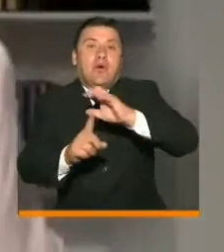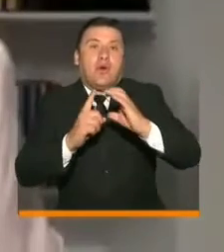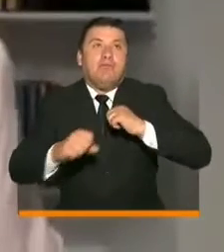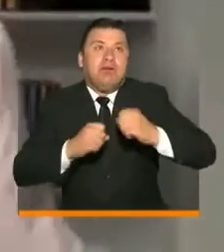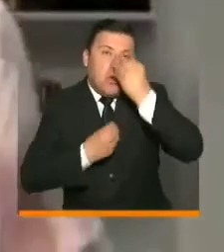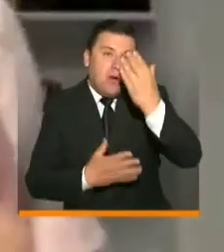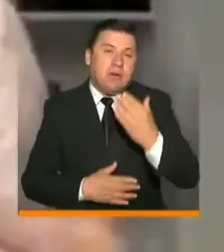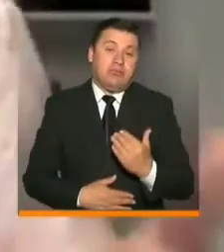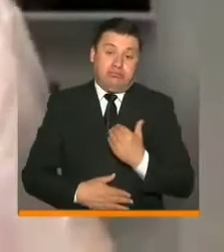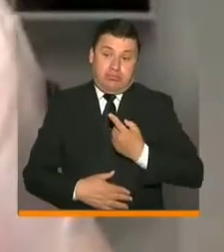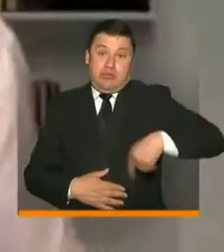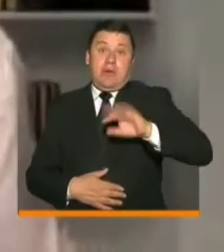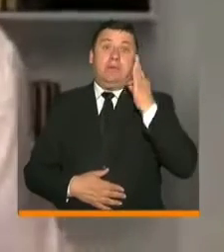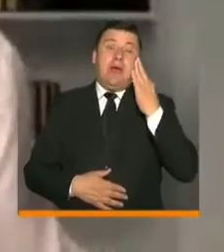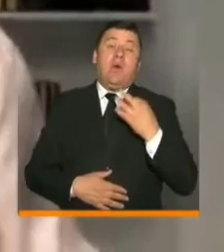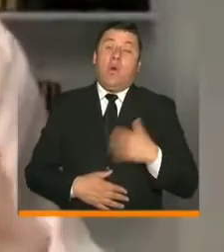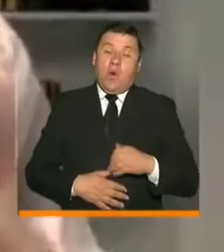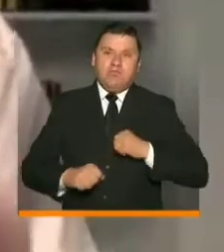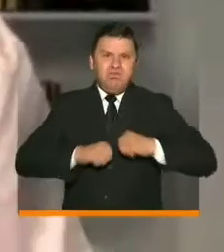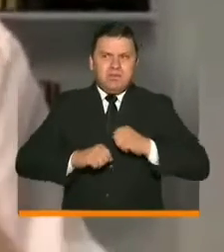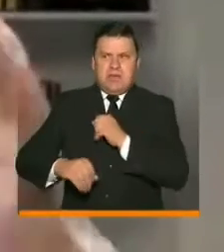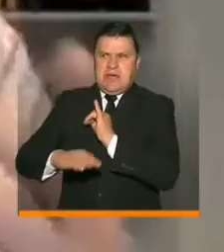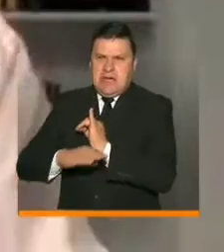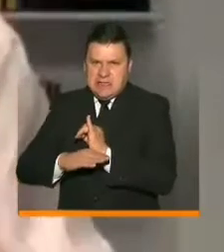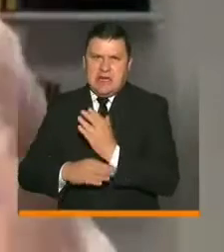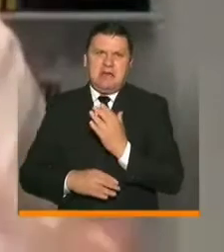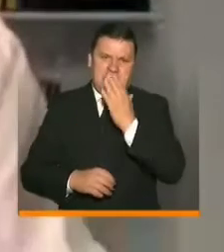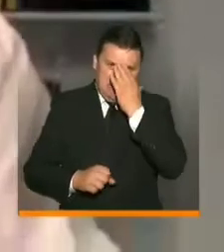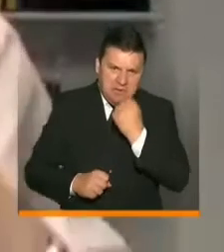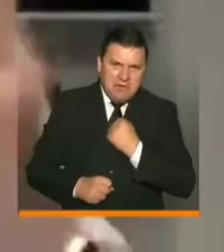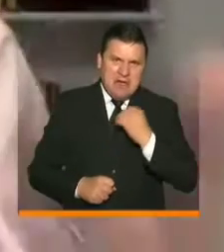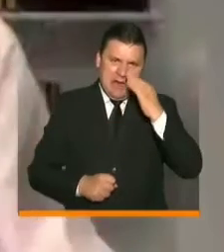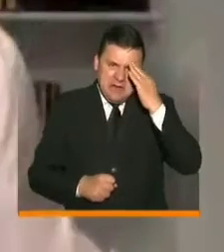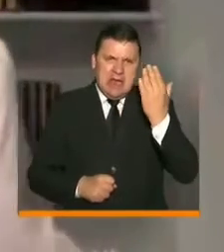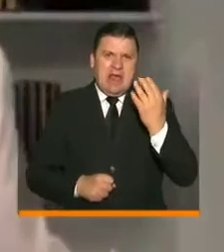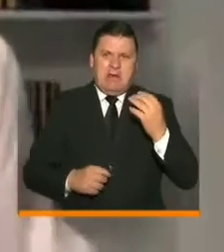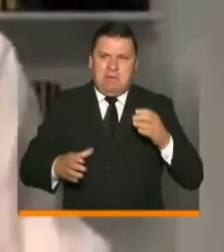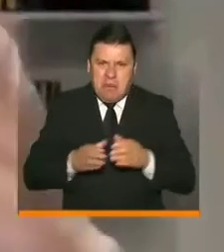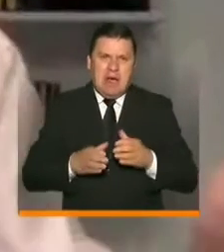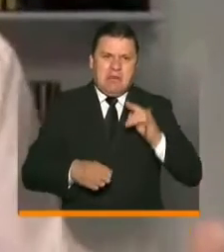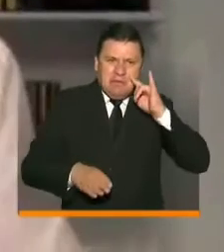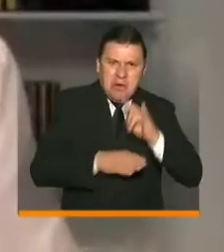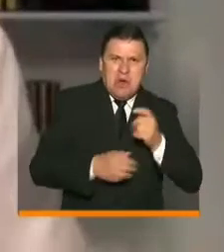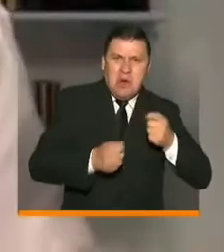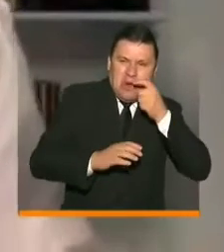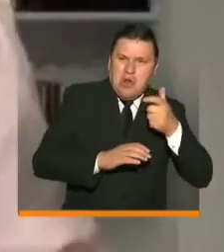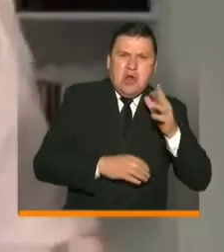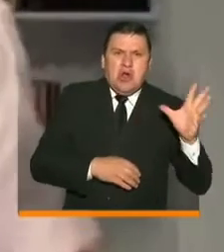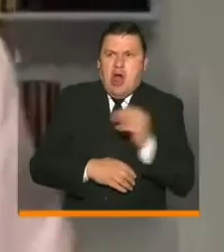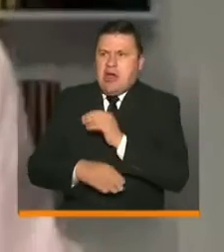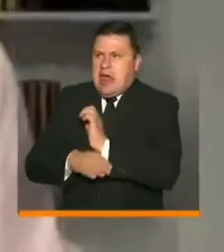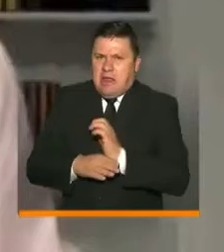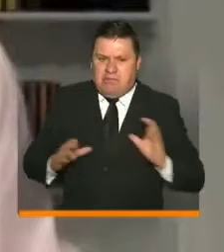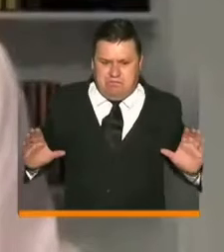en la autoridad, presidente, nosotros pues hemos hecho todo el despliegue institucional con la fuerza pública, el ejército, la policía, inspección, vigilancia y control, todo el mundo,